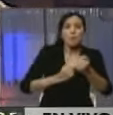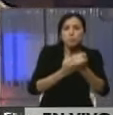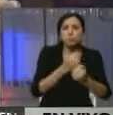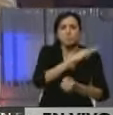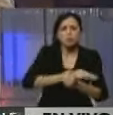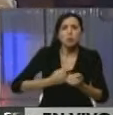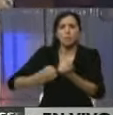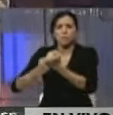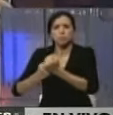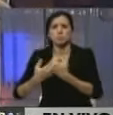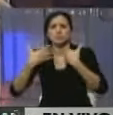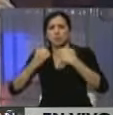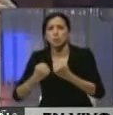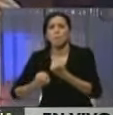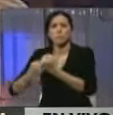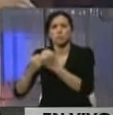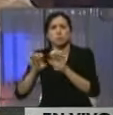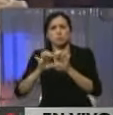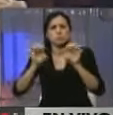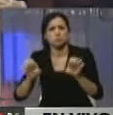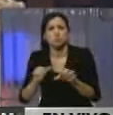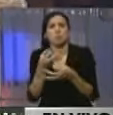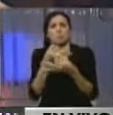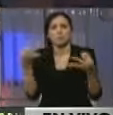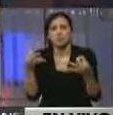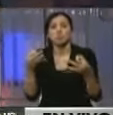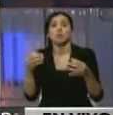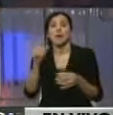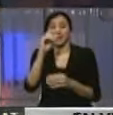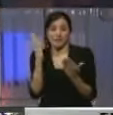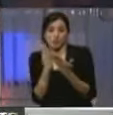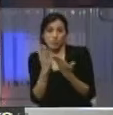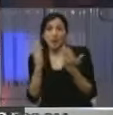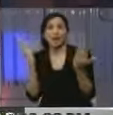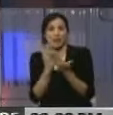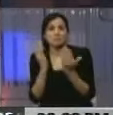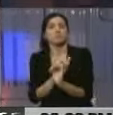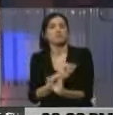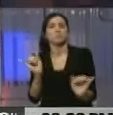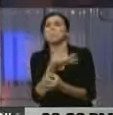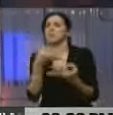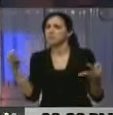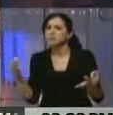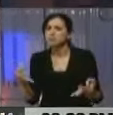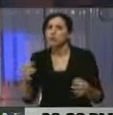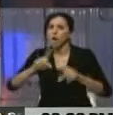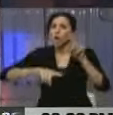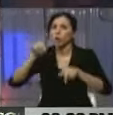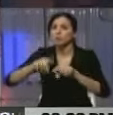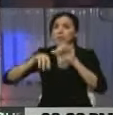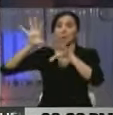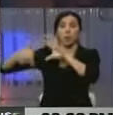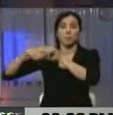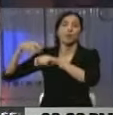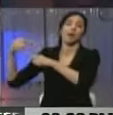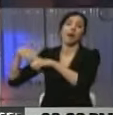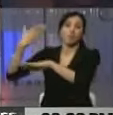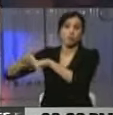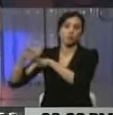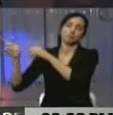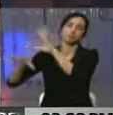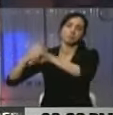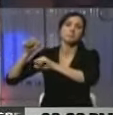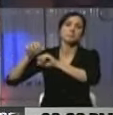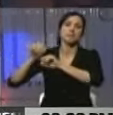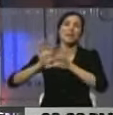salud. El año escolar está terminando perfecto, pero además pendiente, mira, de todos los productos que tenemos que traer del exterior. El mes de